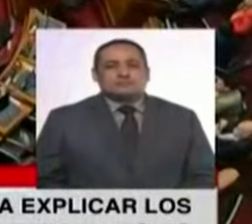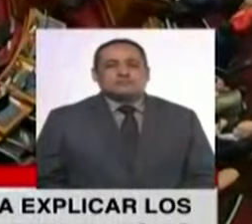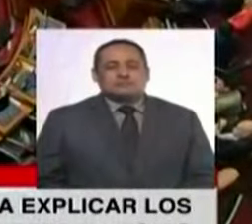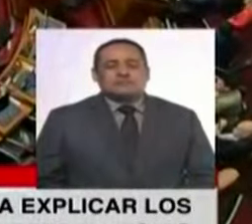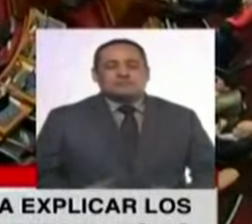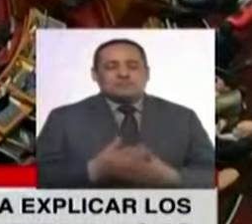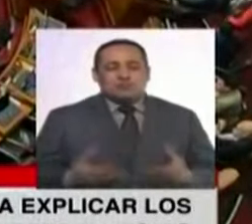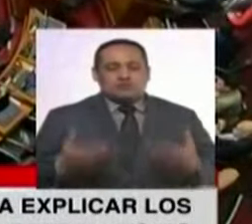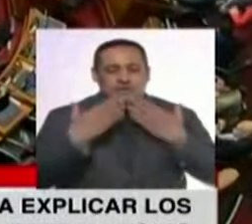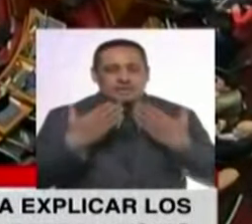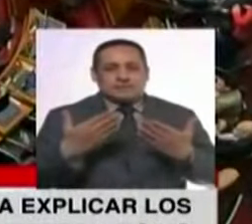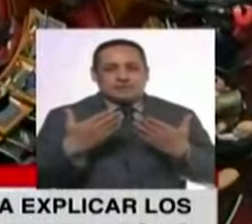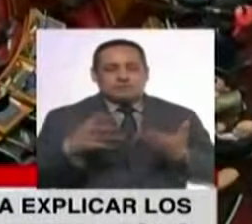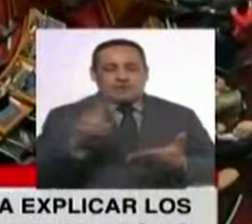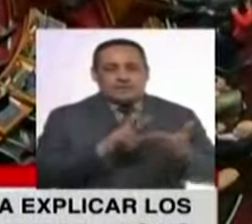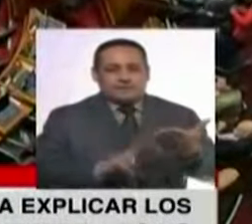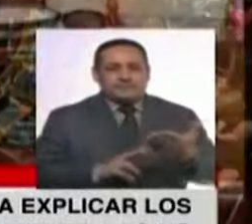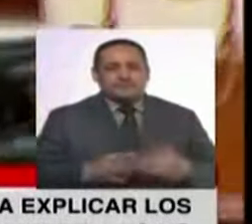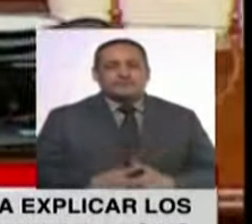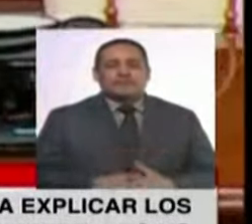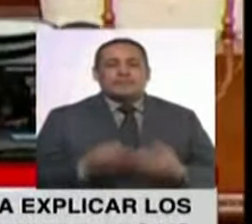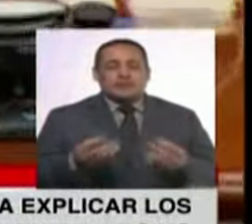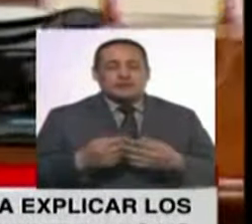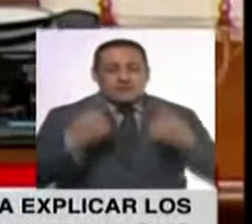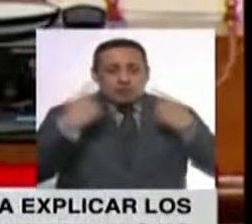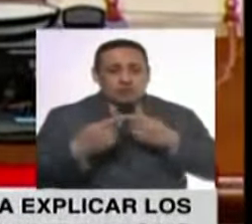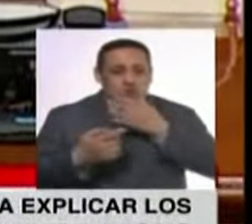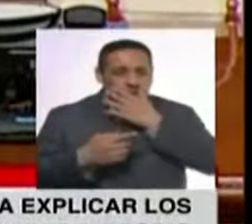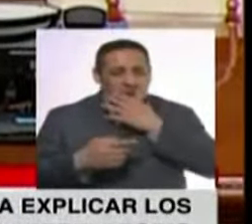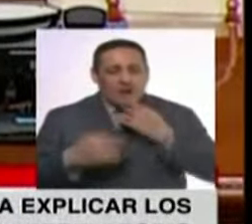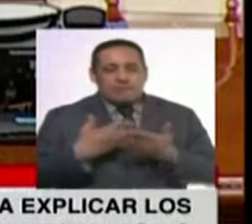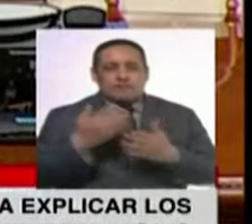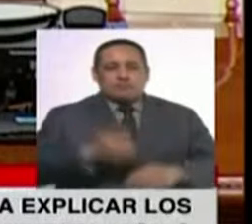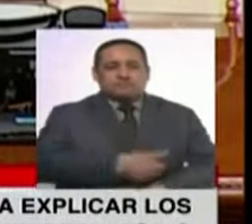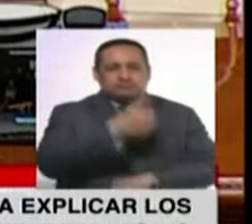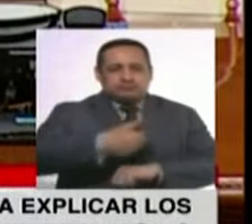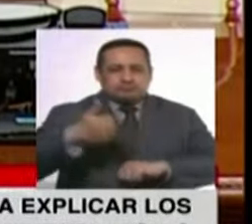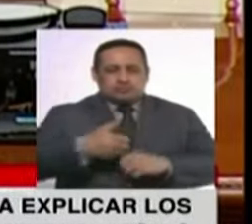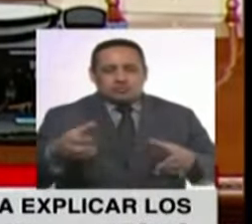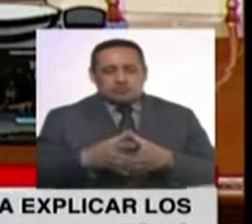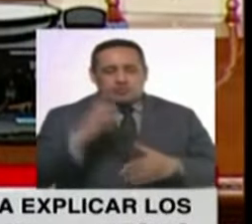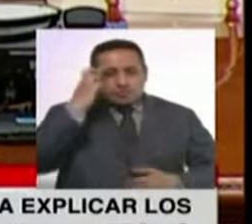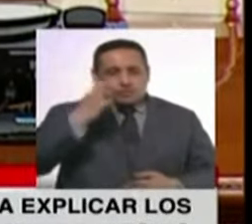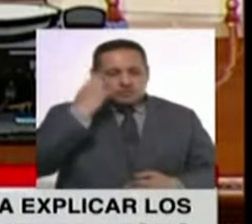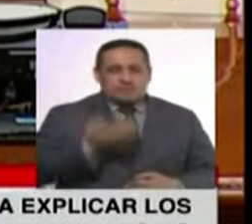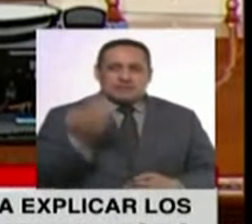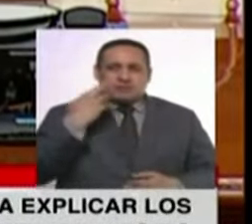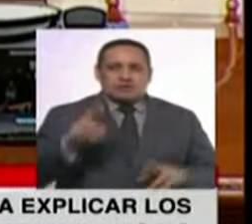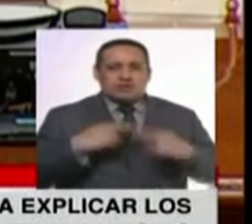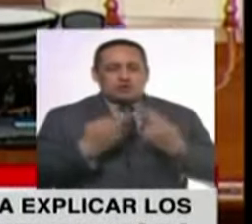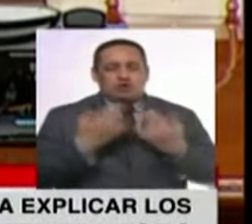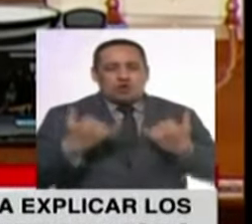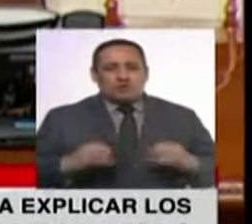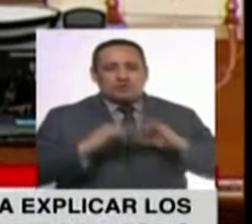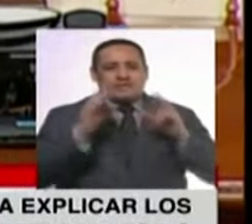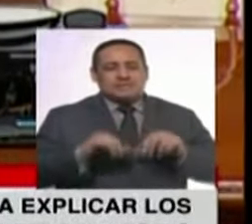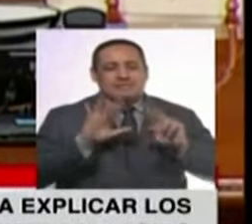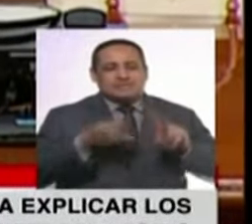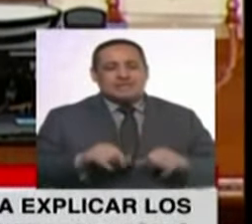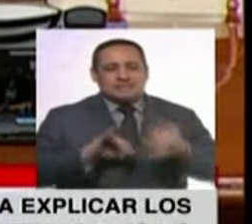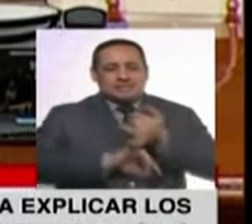Gracias señor relator de conformidad con un acordado por la junta de portavoces en la sesión celebrada el día de hoy 7 de